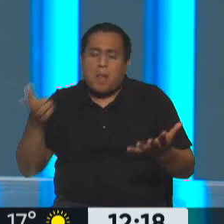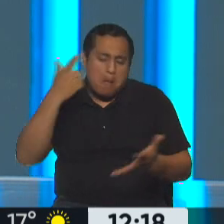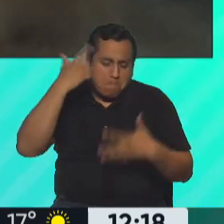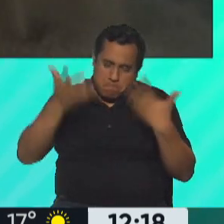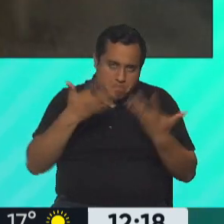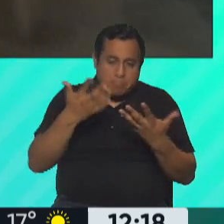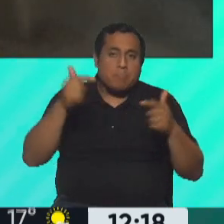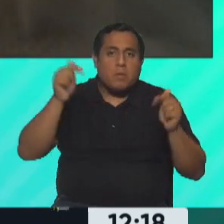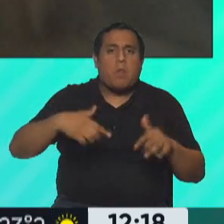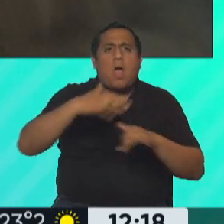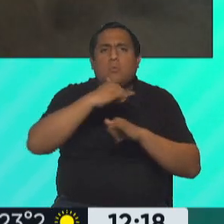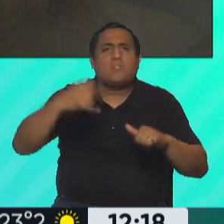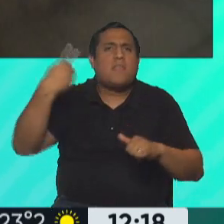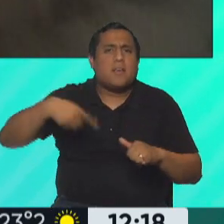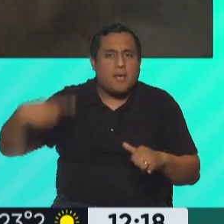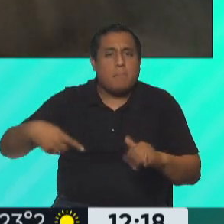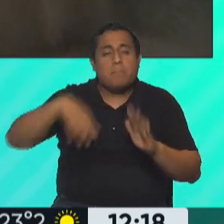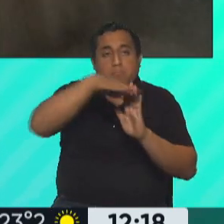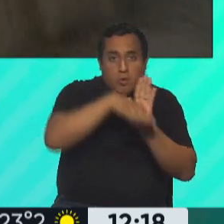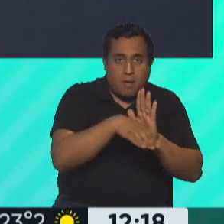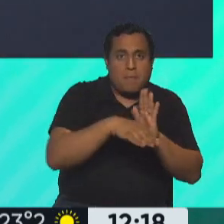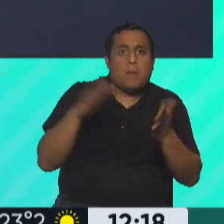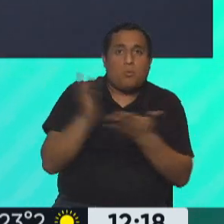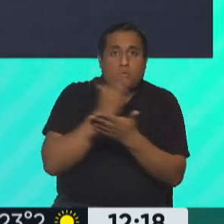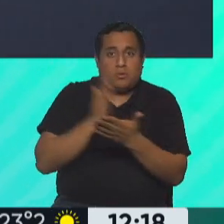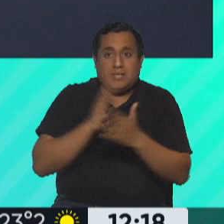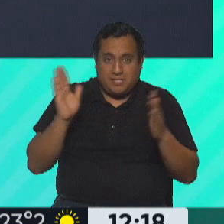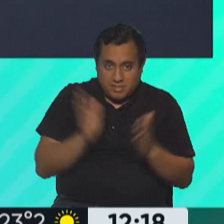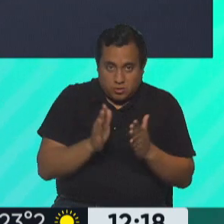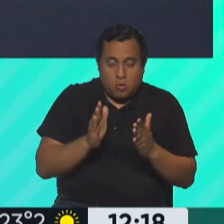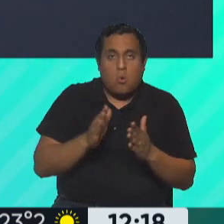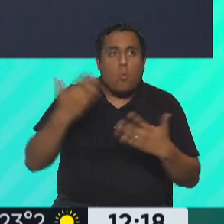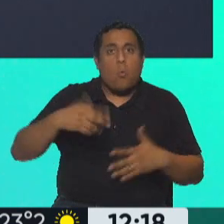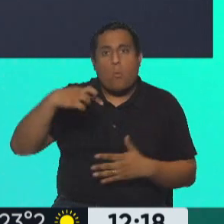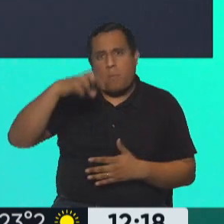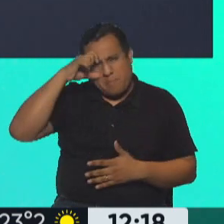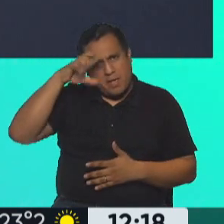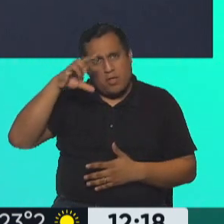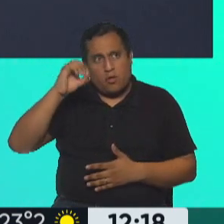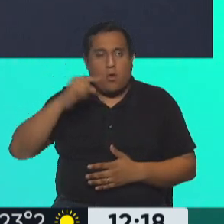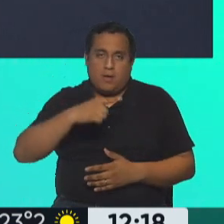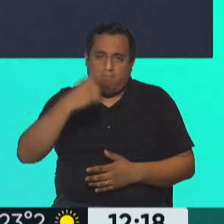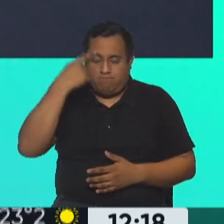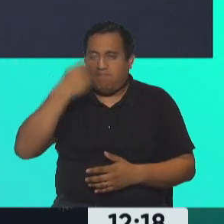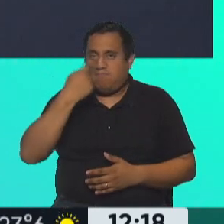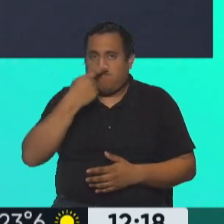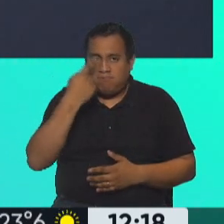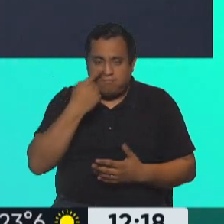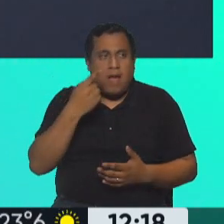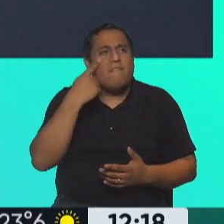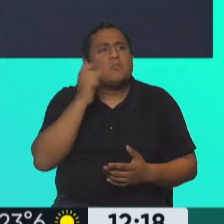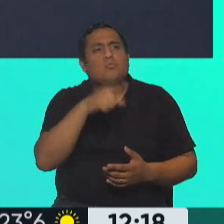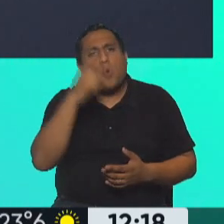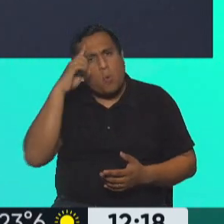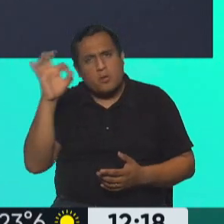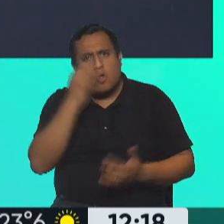informar hoy es, en principio, el programa para pequeños productores. Sí. Esto es lo que va a interesar a Pedro y seguramente nos va a interesar la opinión que tiene él.